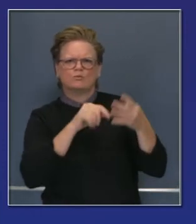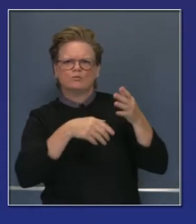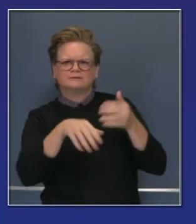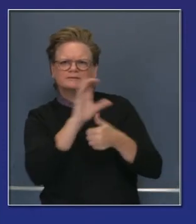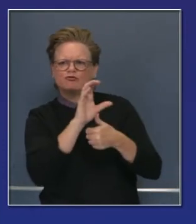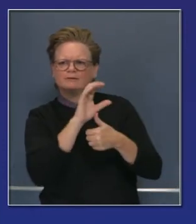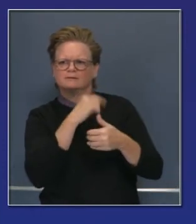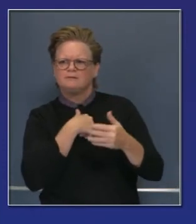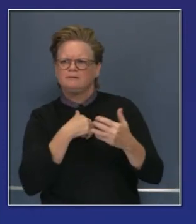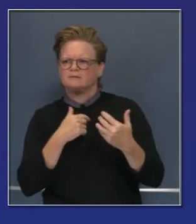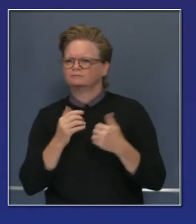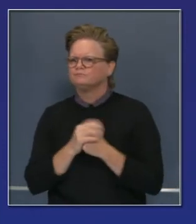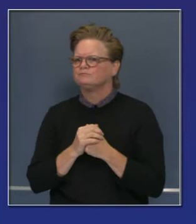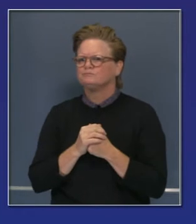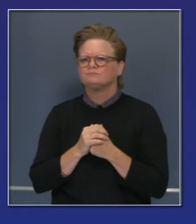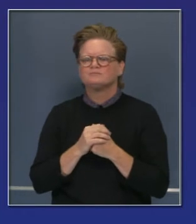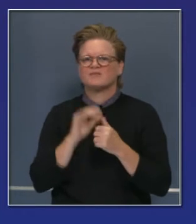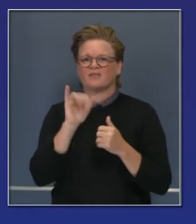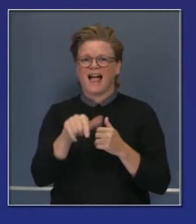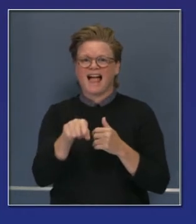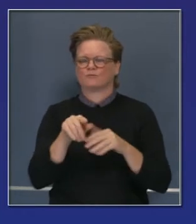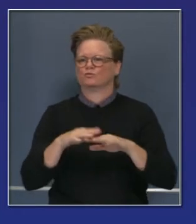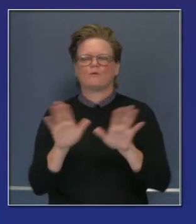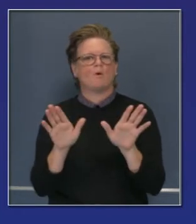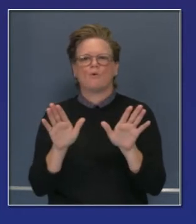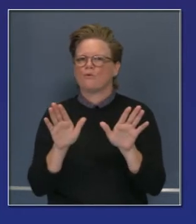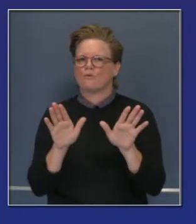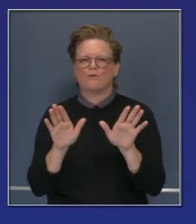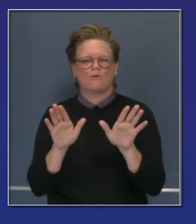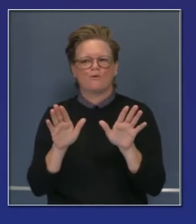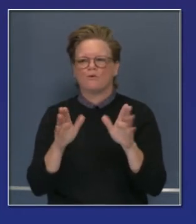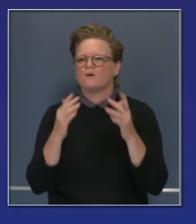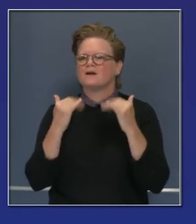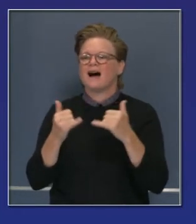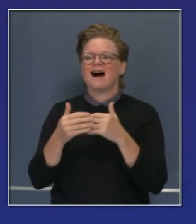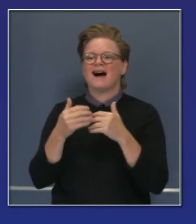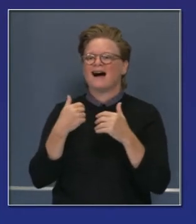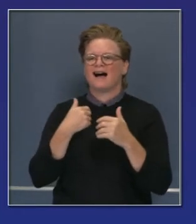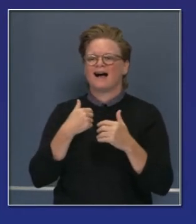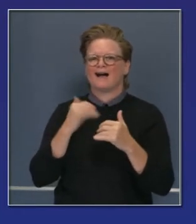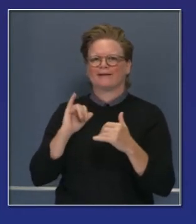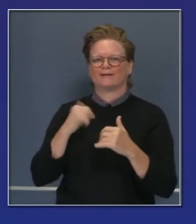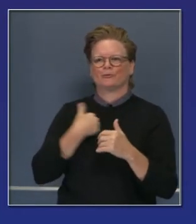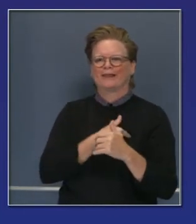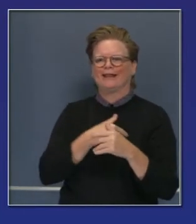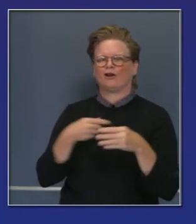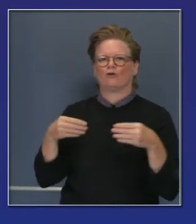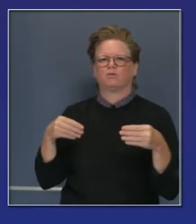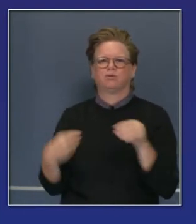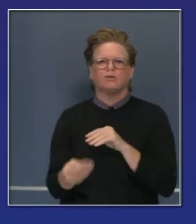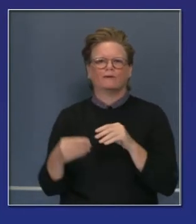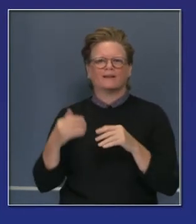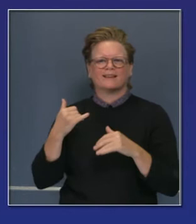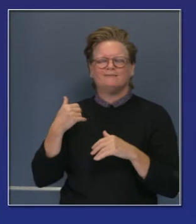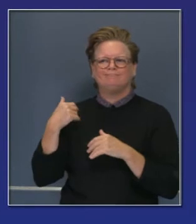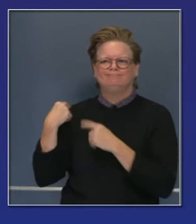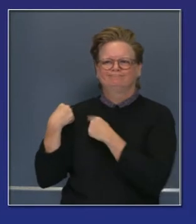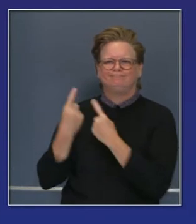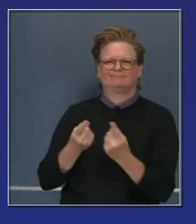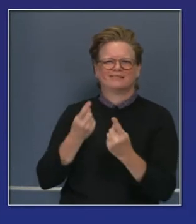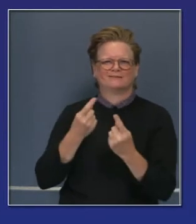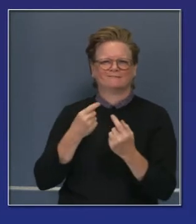tener un periodo de espera obligatorio entre movimientos. No hicimos eso la última vez y esa es una distinción importante